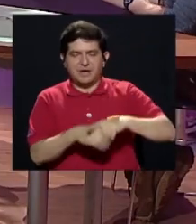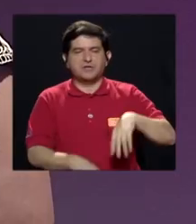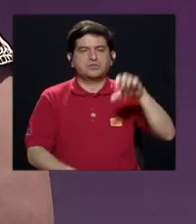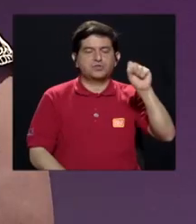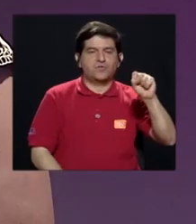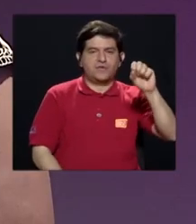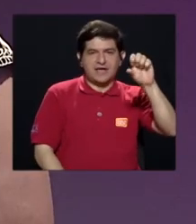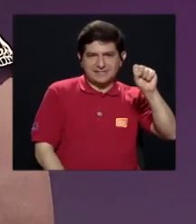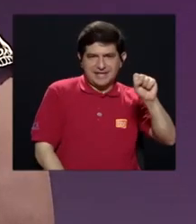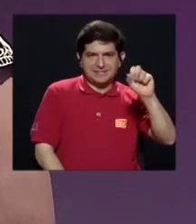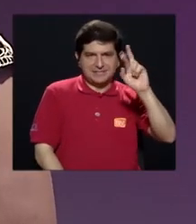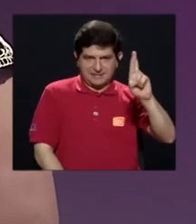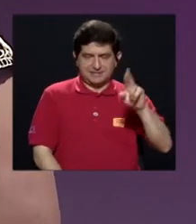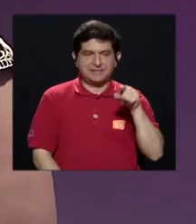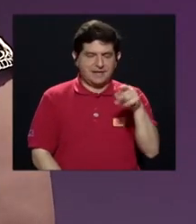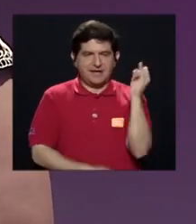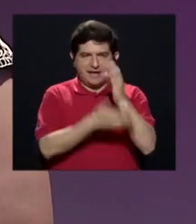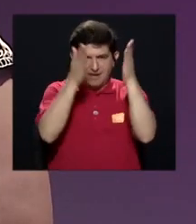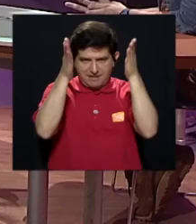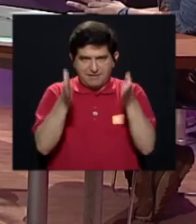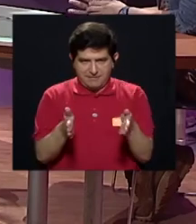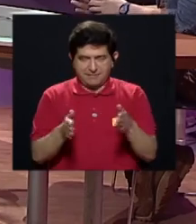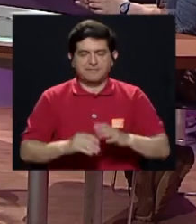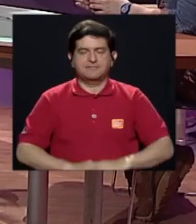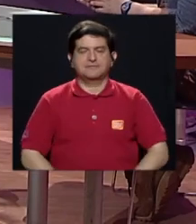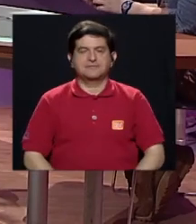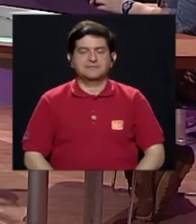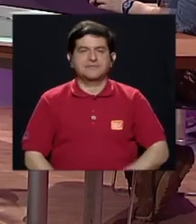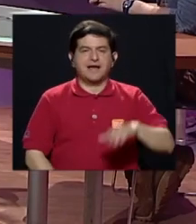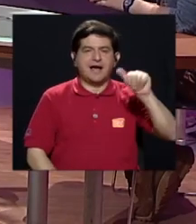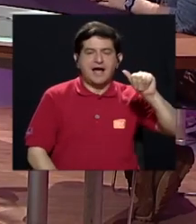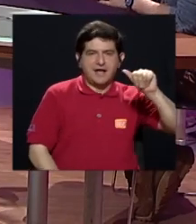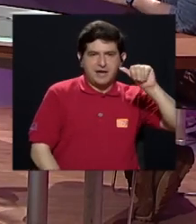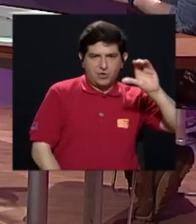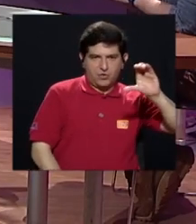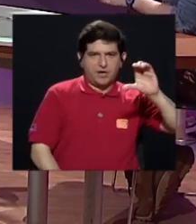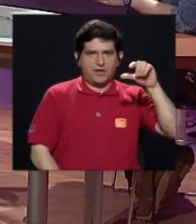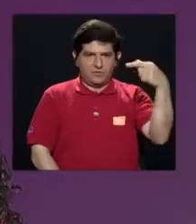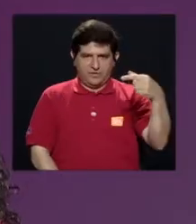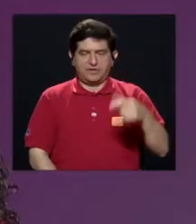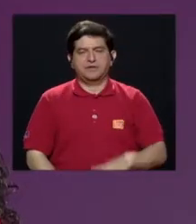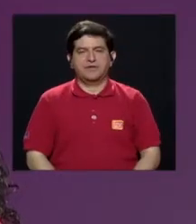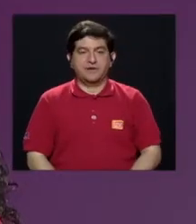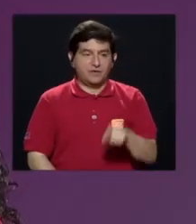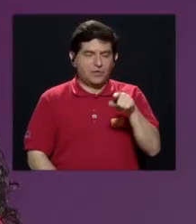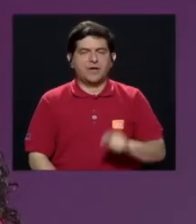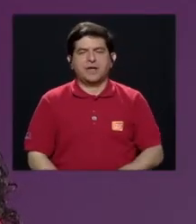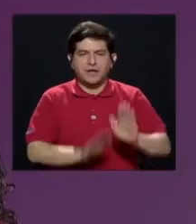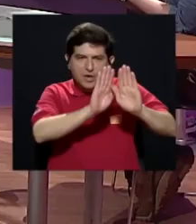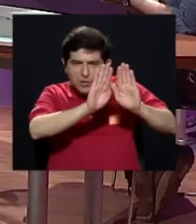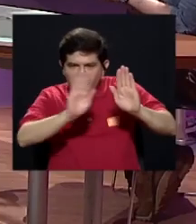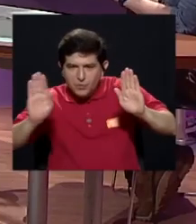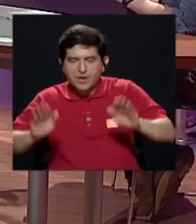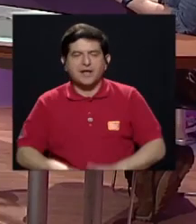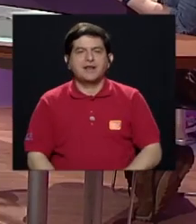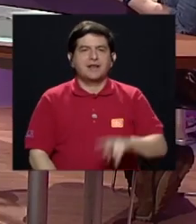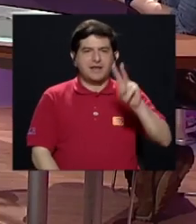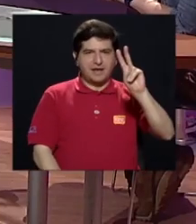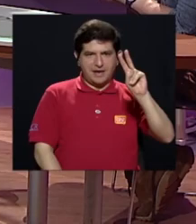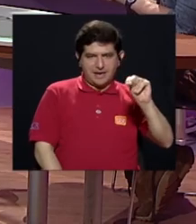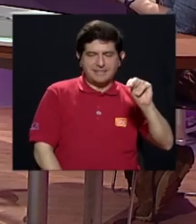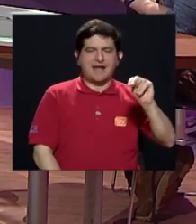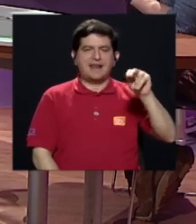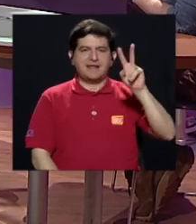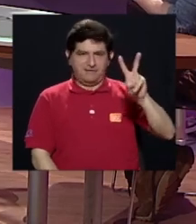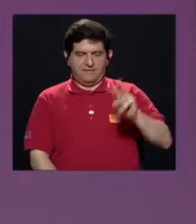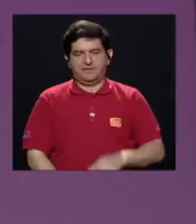Sofía Sánchez Retana. Ella es artista plástica, Ana Coronada Guerrero, que es muralista, y nativa, Natalia